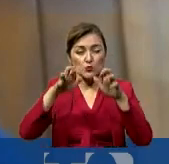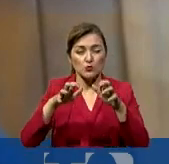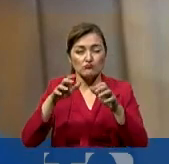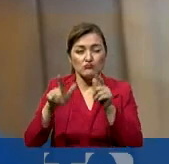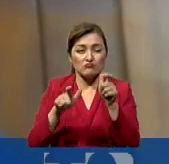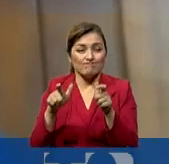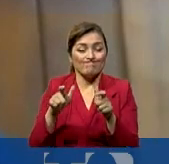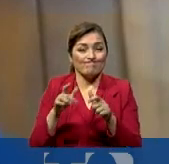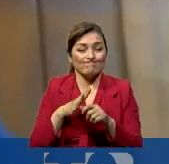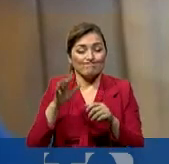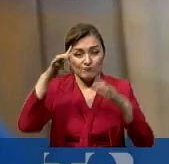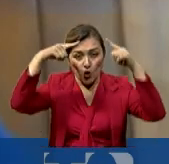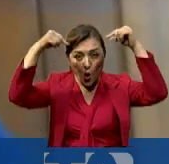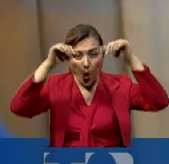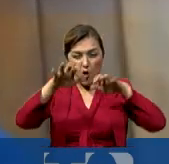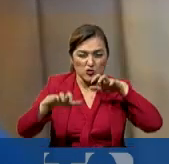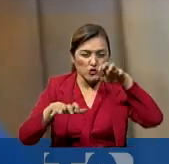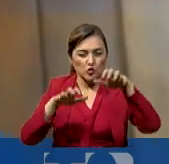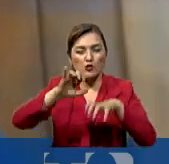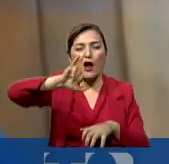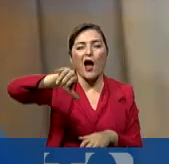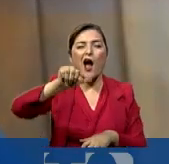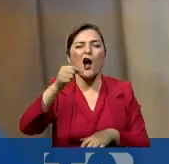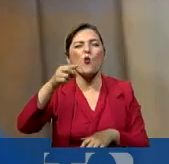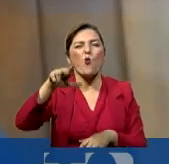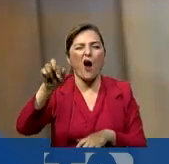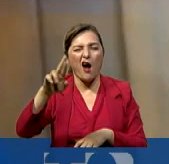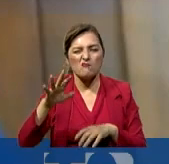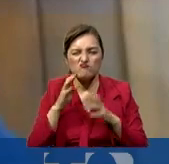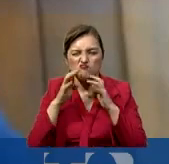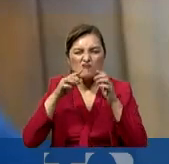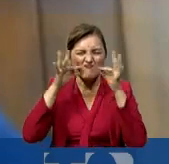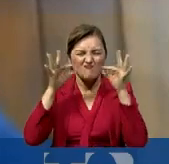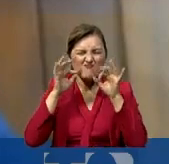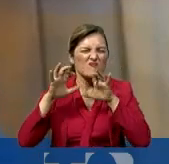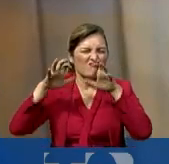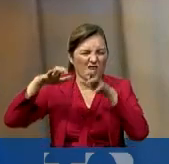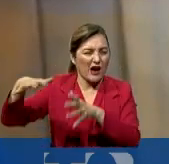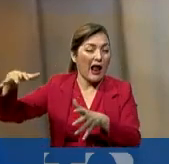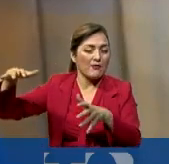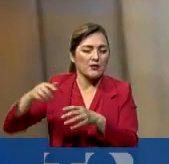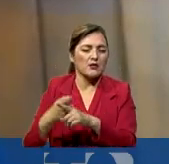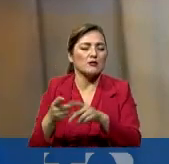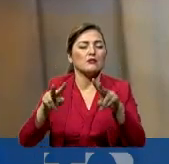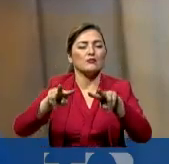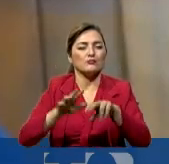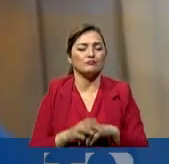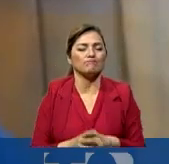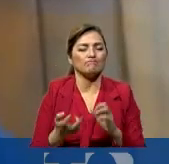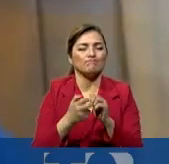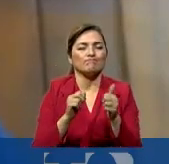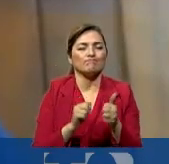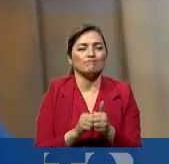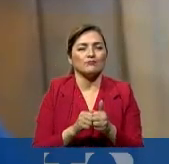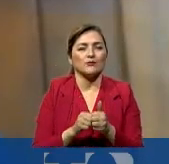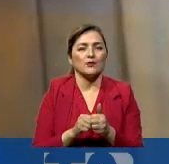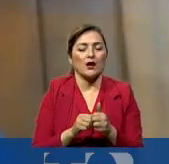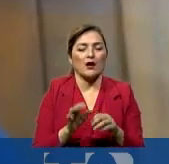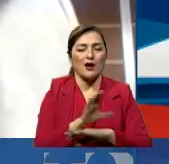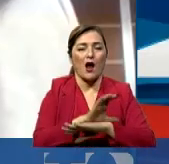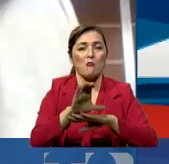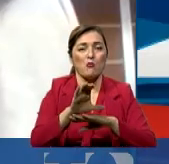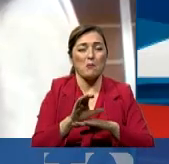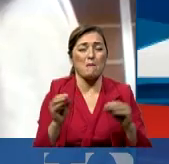con osos, y es debido, en este caso, a nuestra realidad, a la extensión de bosque que